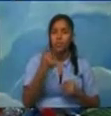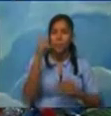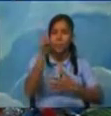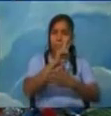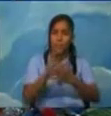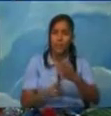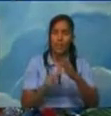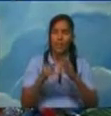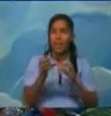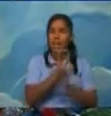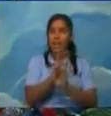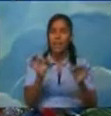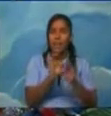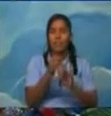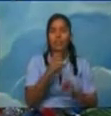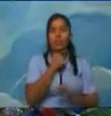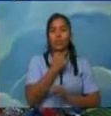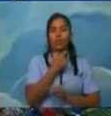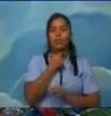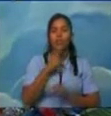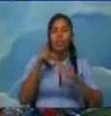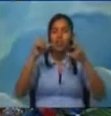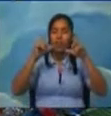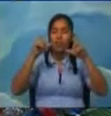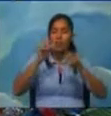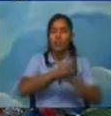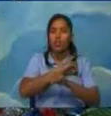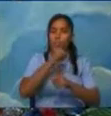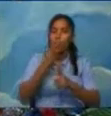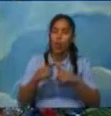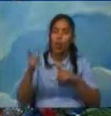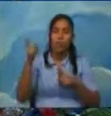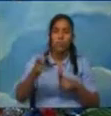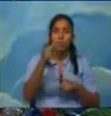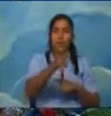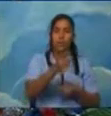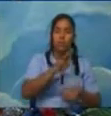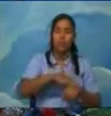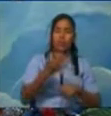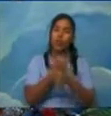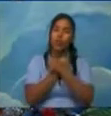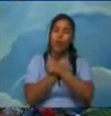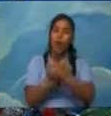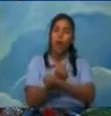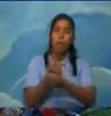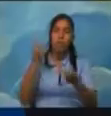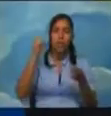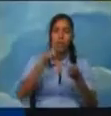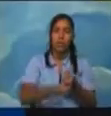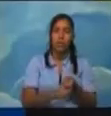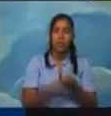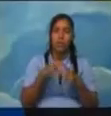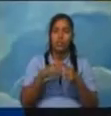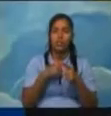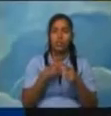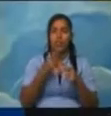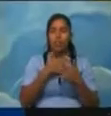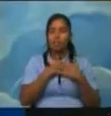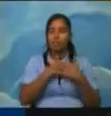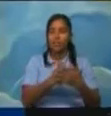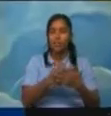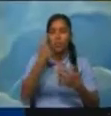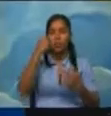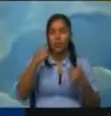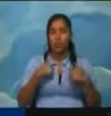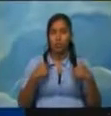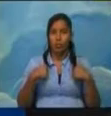Escritura. A nadie le gustaría tener la foto de otra persona allí, porque uno ama a la esposa, ¿no ves? Y entonces la quiere para uno. Así es nuestro